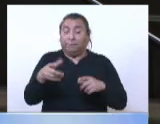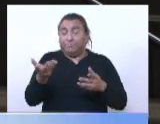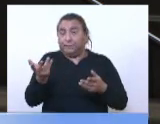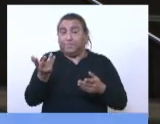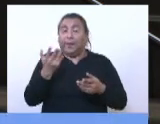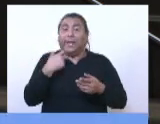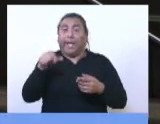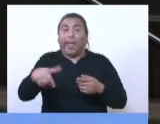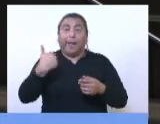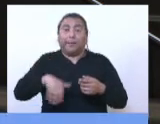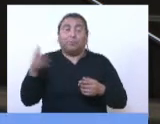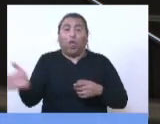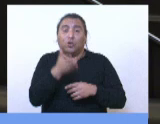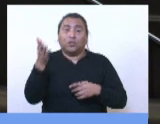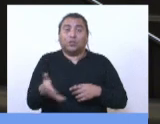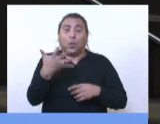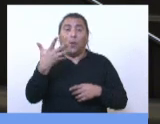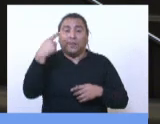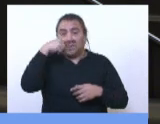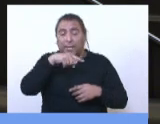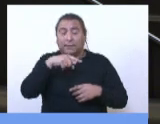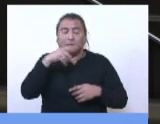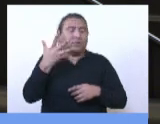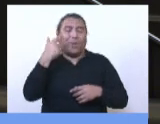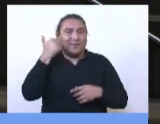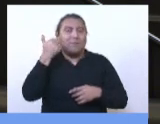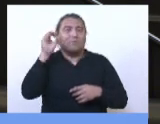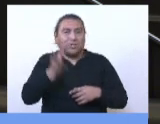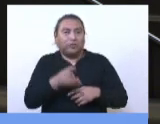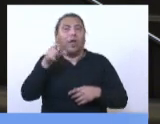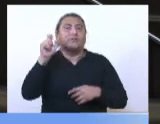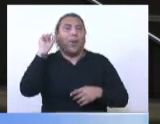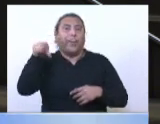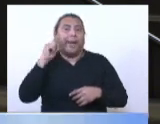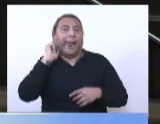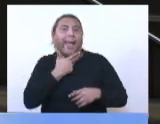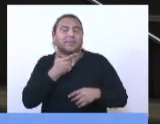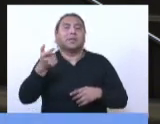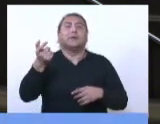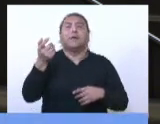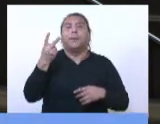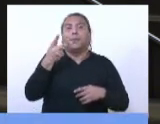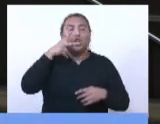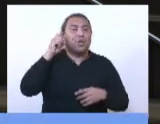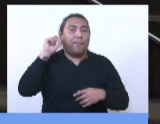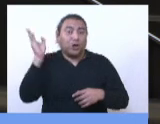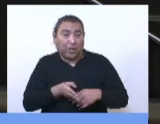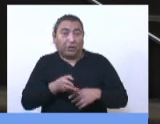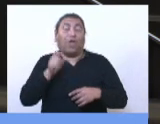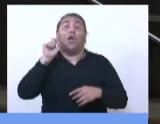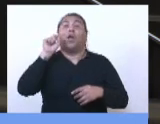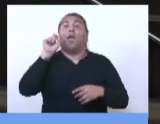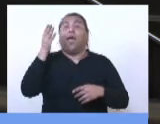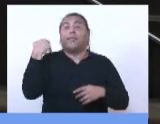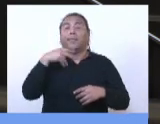la producción de energía eléctrica 56% del gas el 28 por ciento era el sistema de